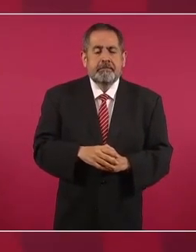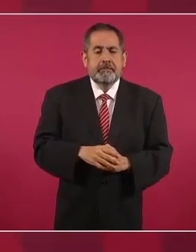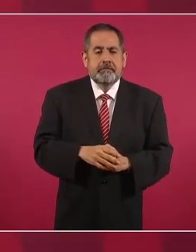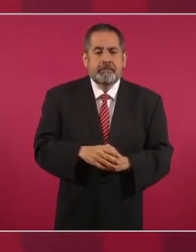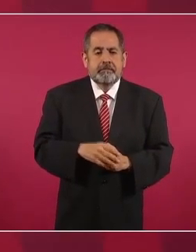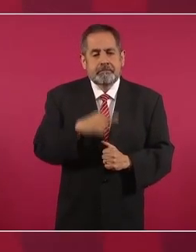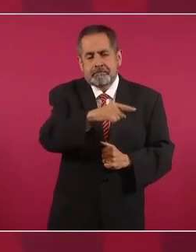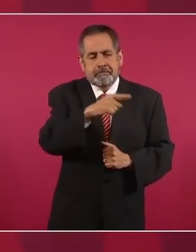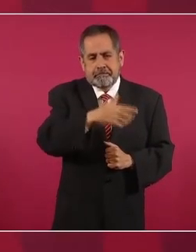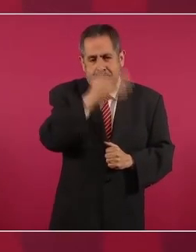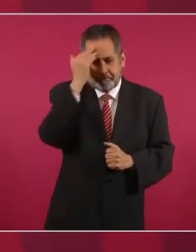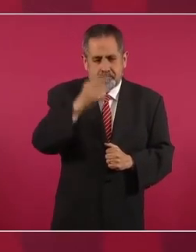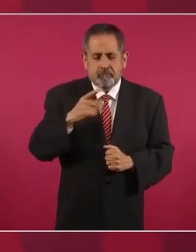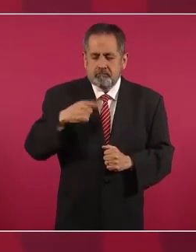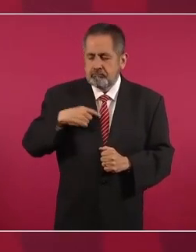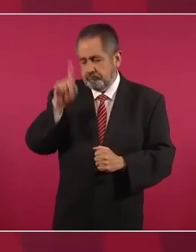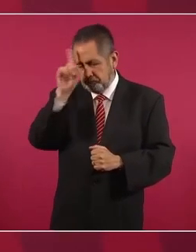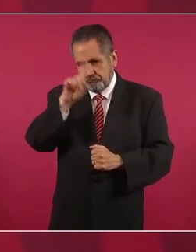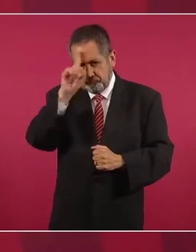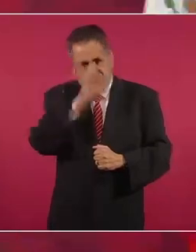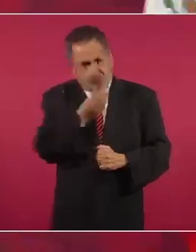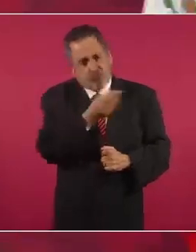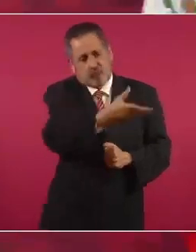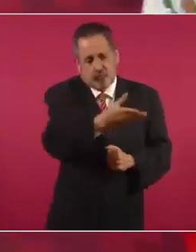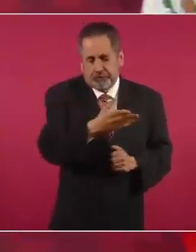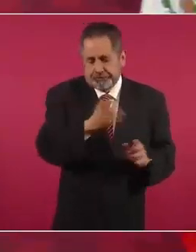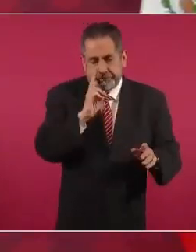no está de más darle un consejo.